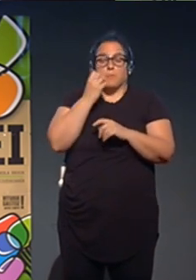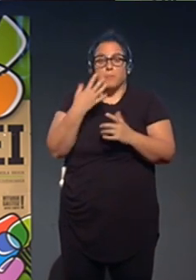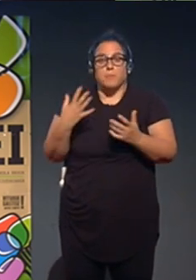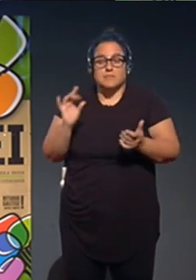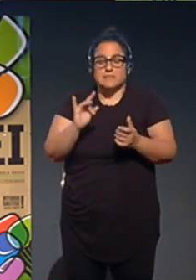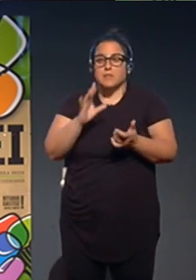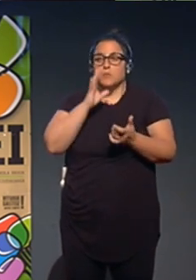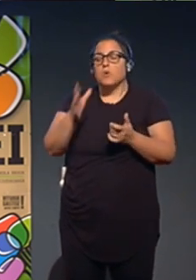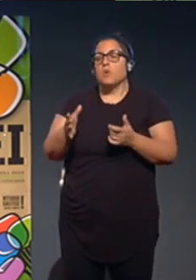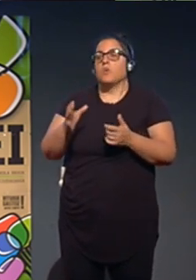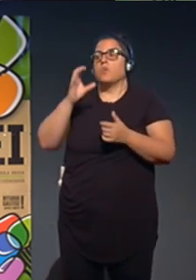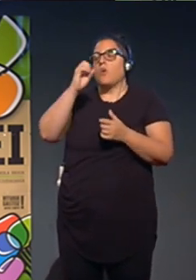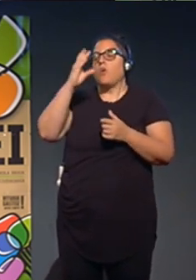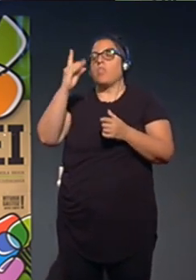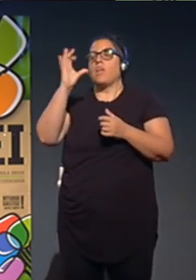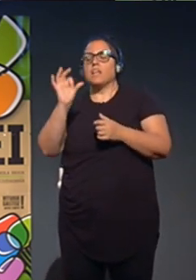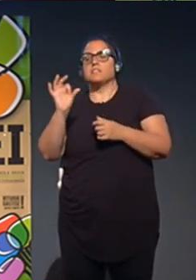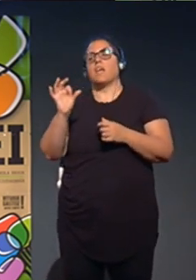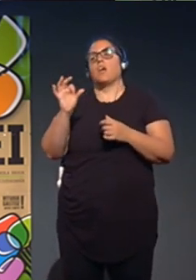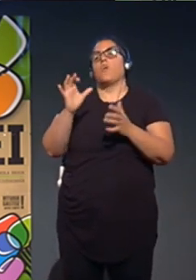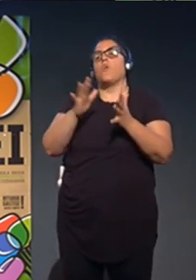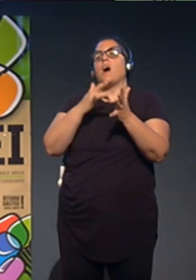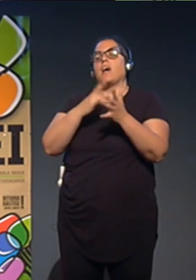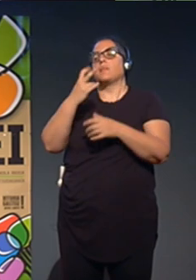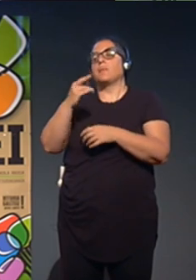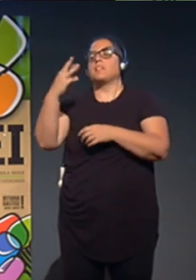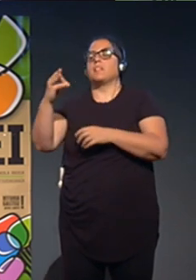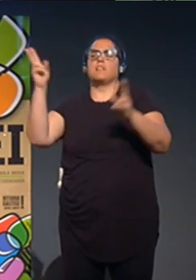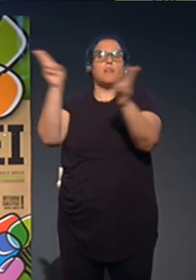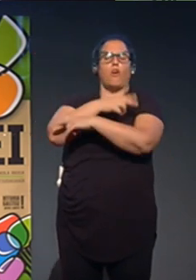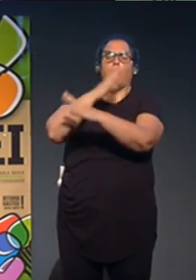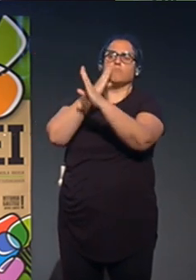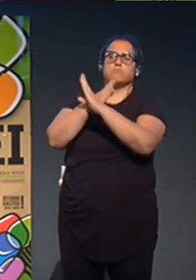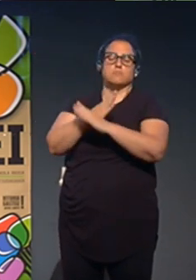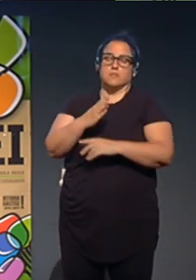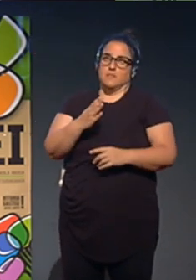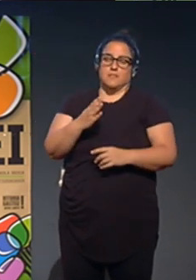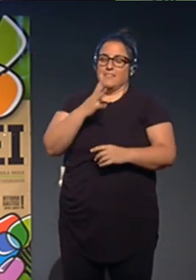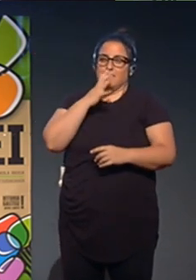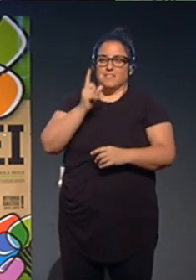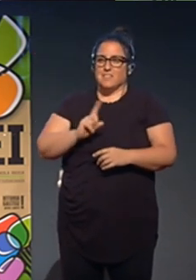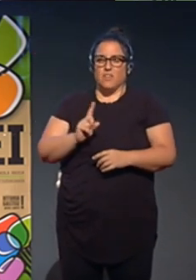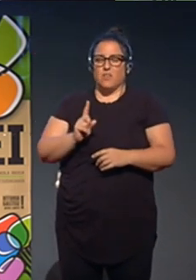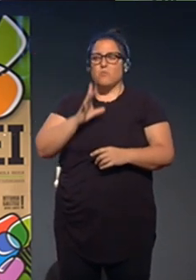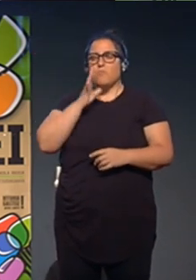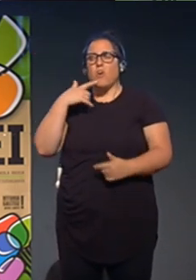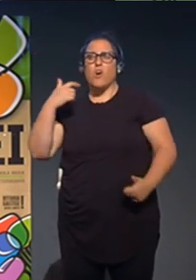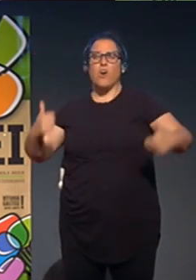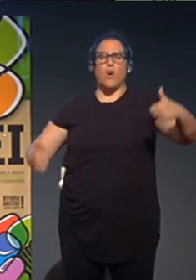los ods o a la agenda 2030 me parece una monstruosidad pues no se trata de competir en una